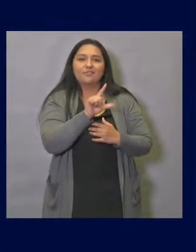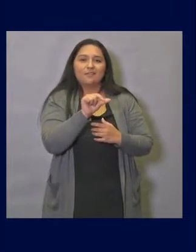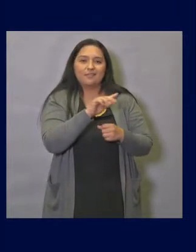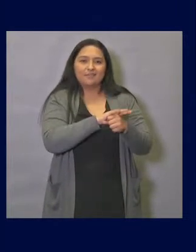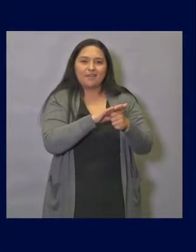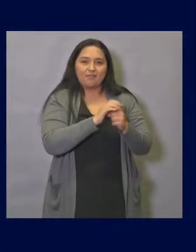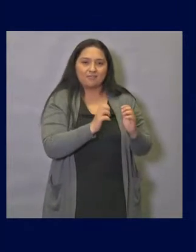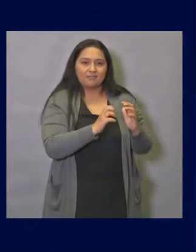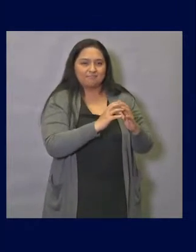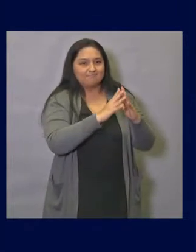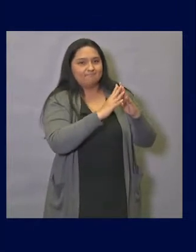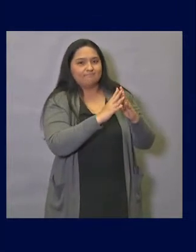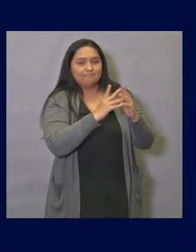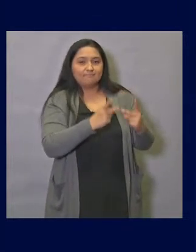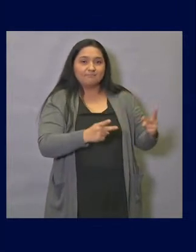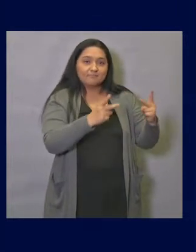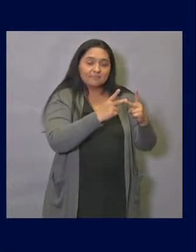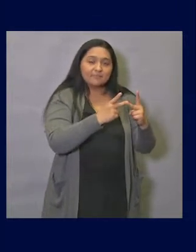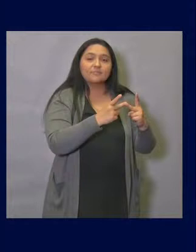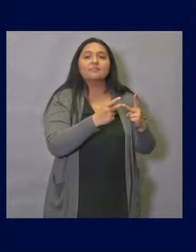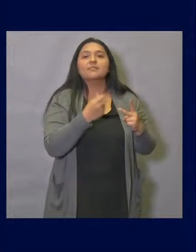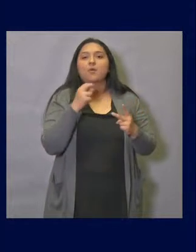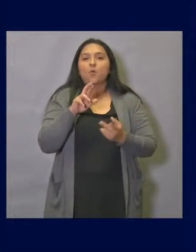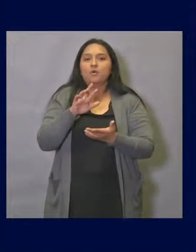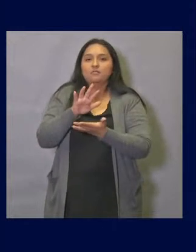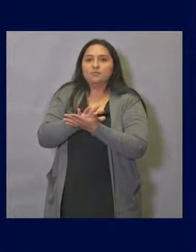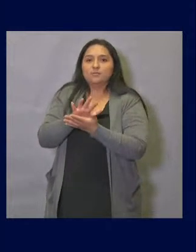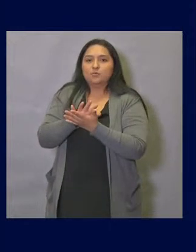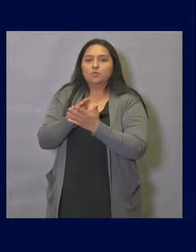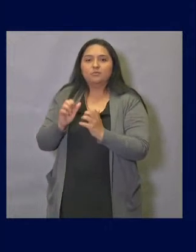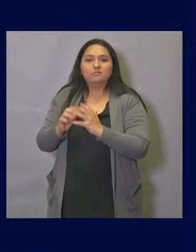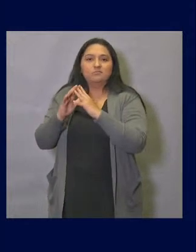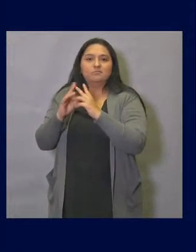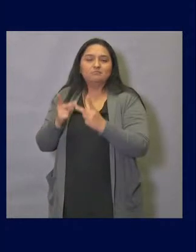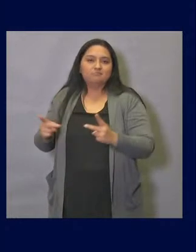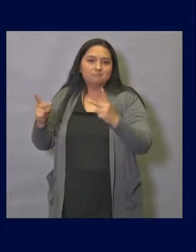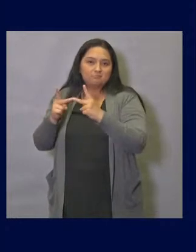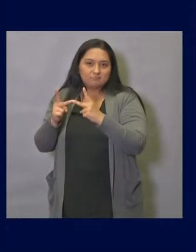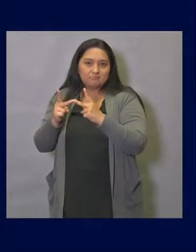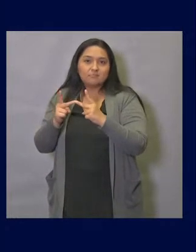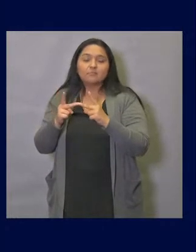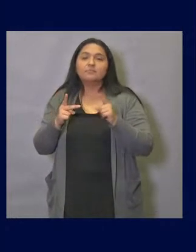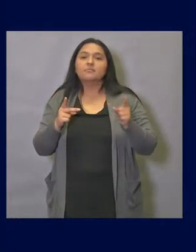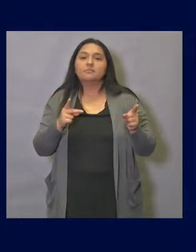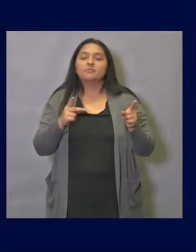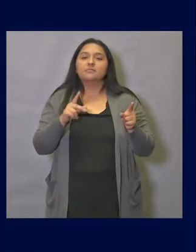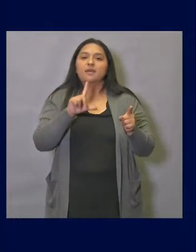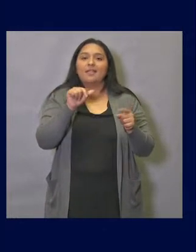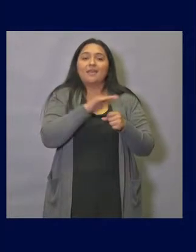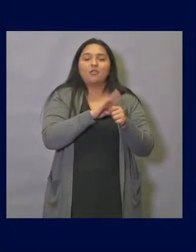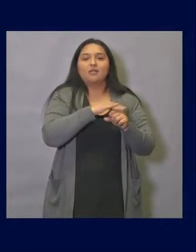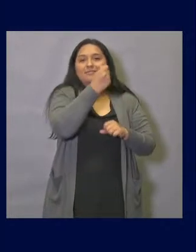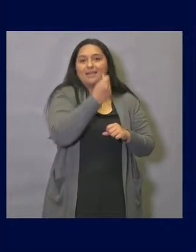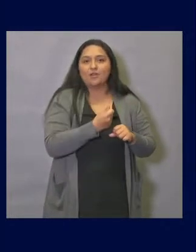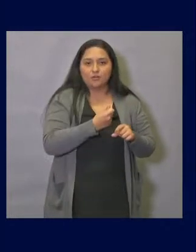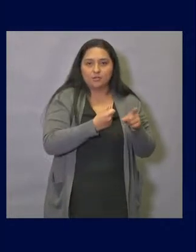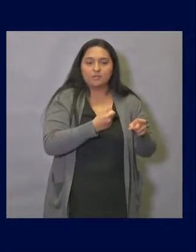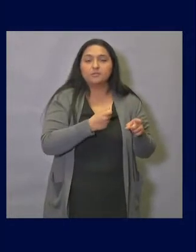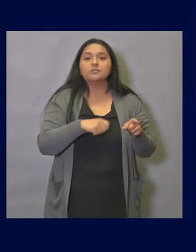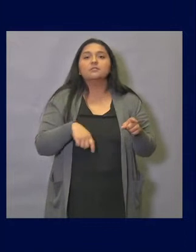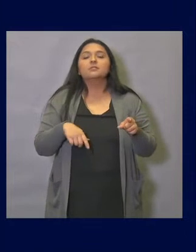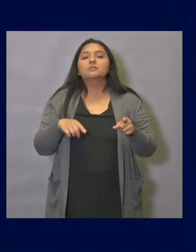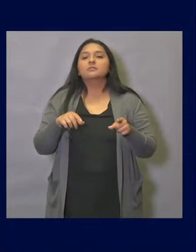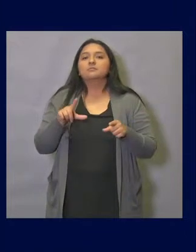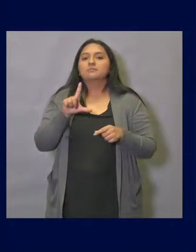infantil administrados por el condado los sábados. Además, el Hospital de Niños de Los Ángeles está vacunando